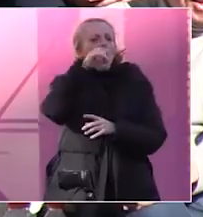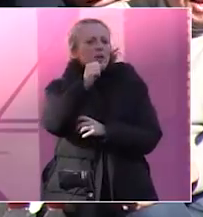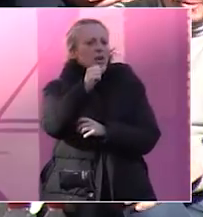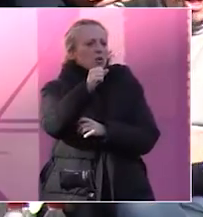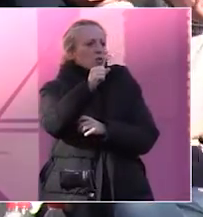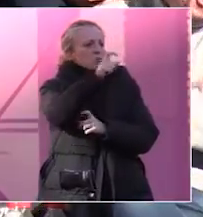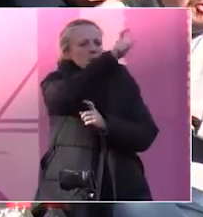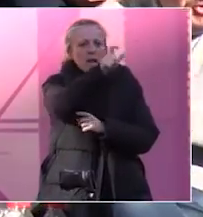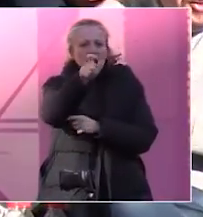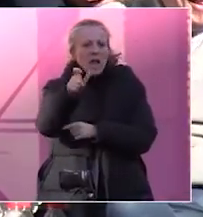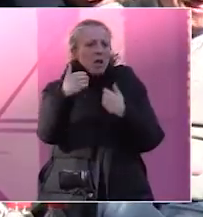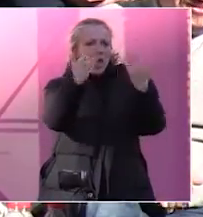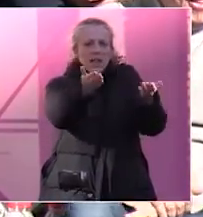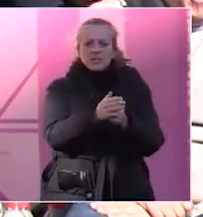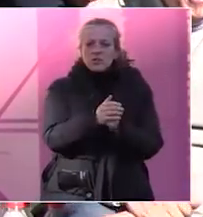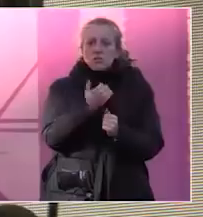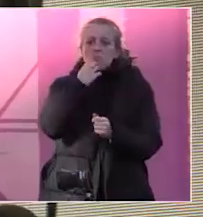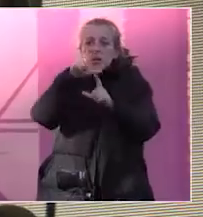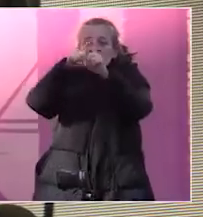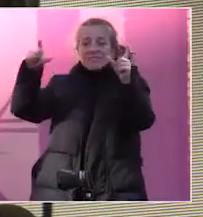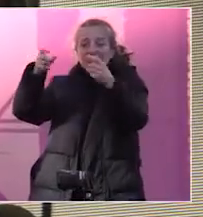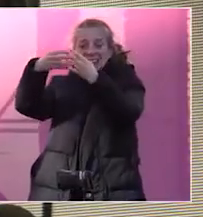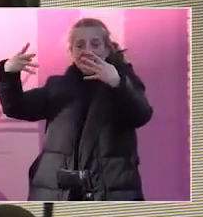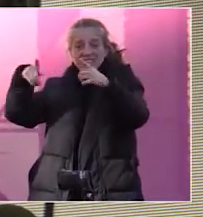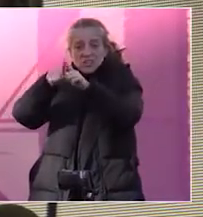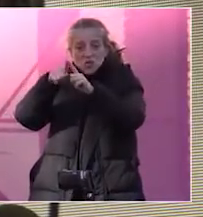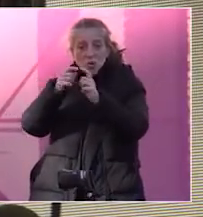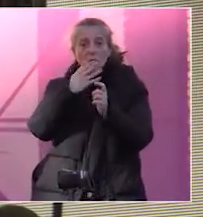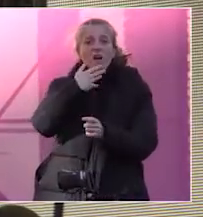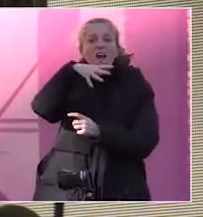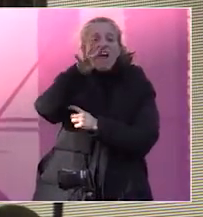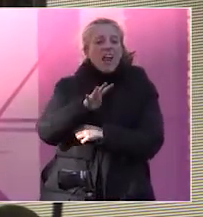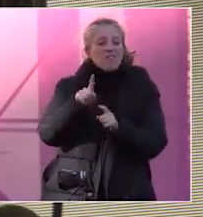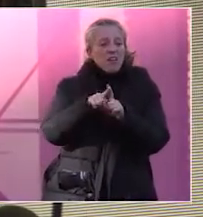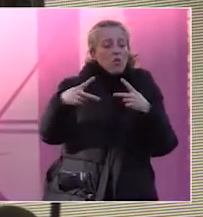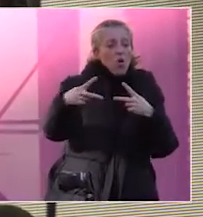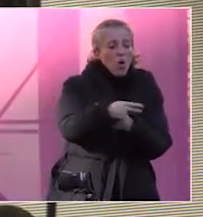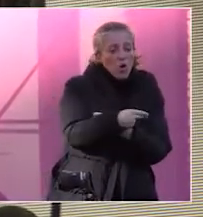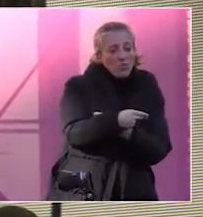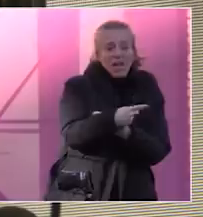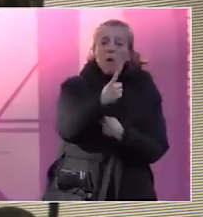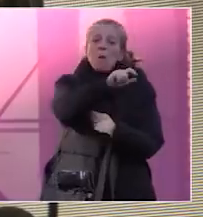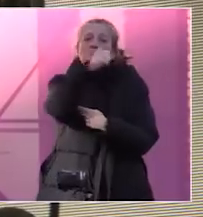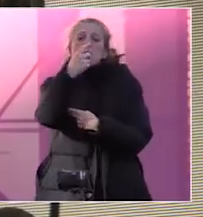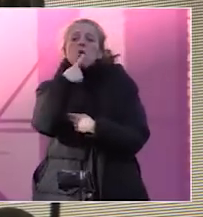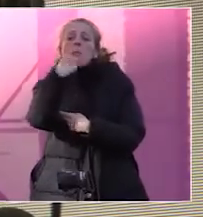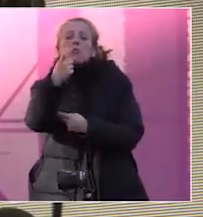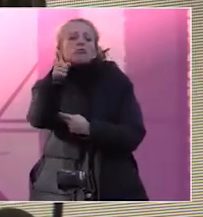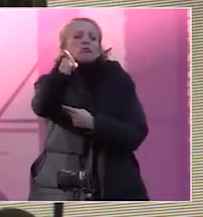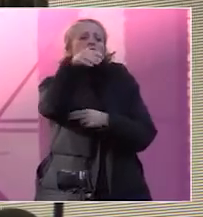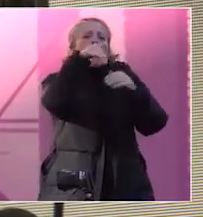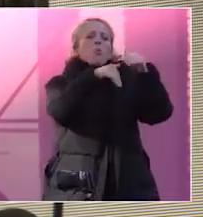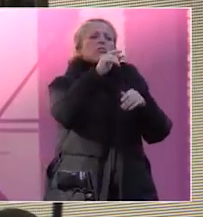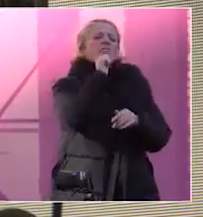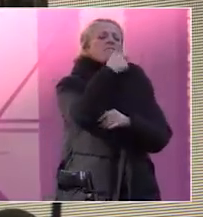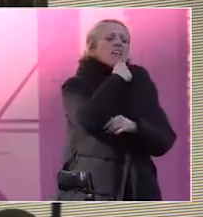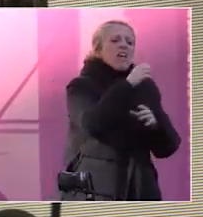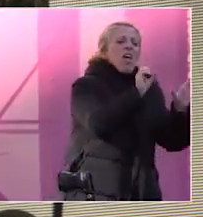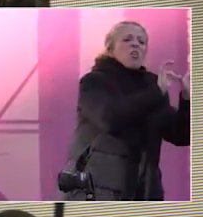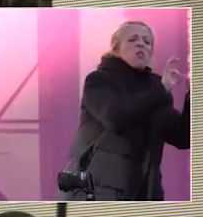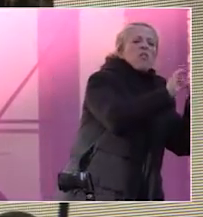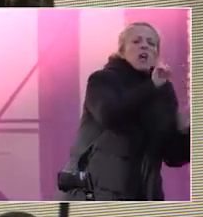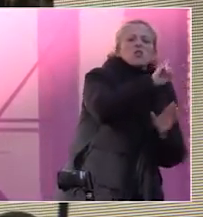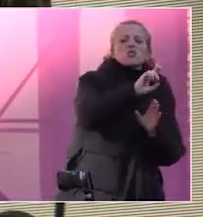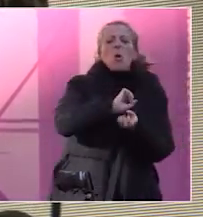cuando Endesa le corta la calefacción a un ciudadano de Barcelona, no le pregunta si ha votado Ciudadanos o si ha votado al PDeCAT, se la